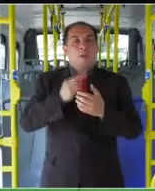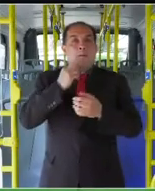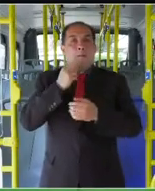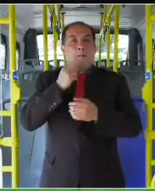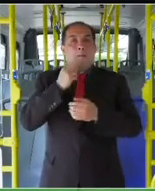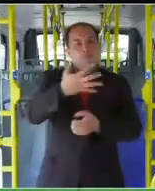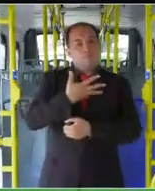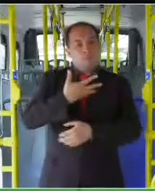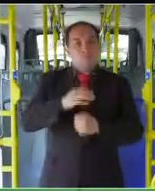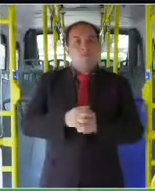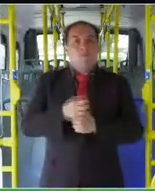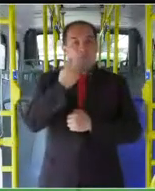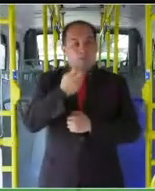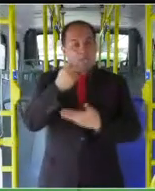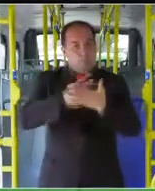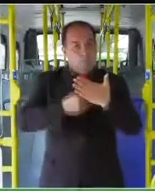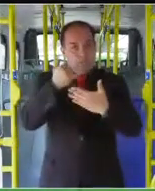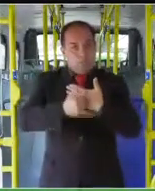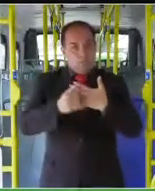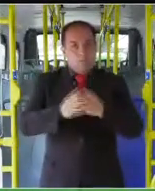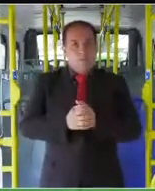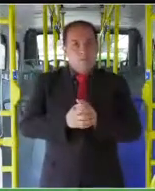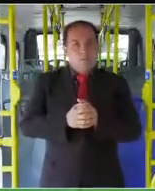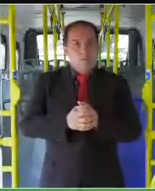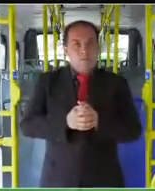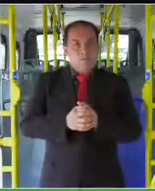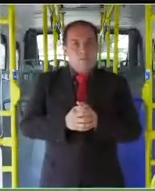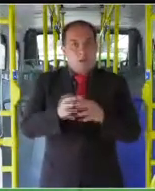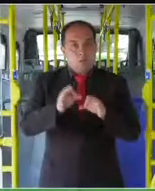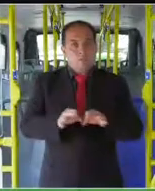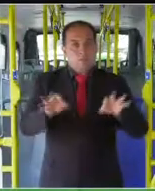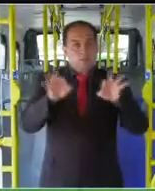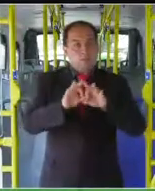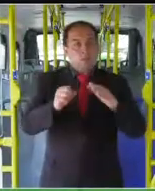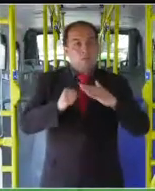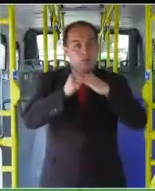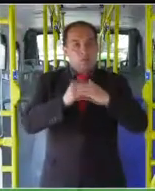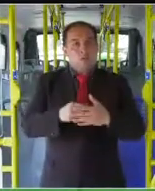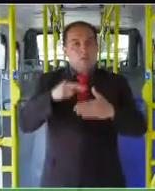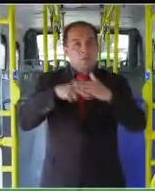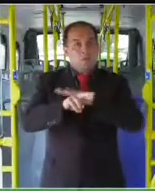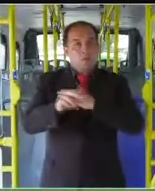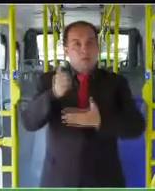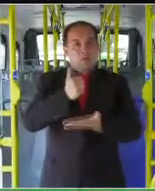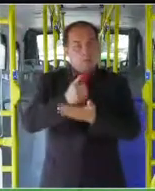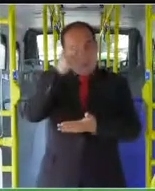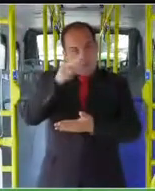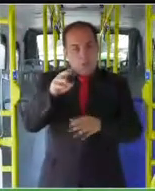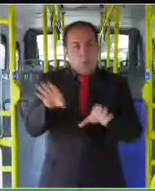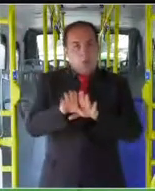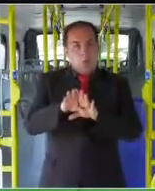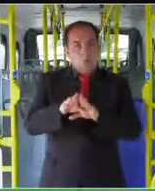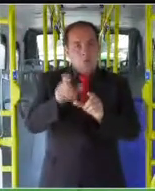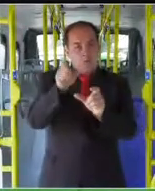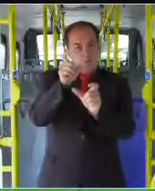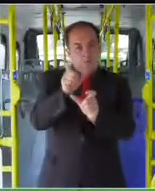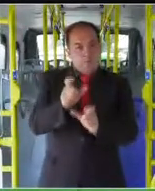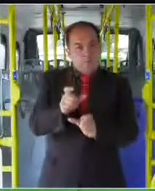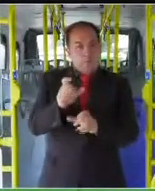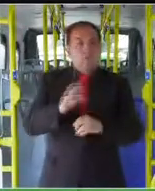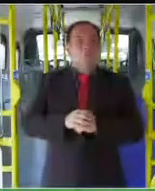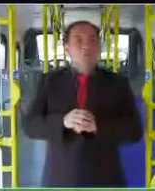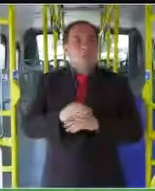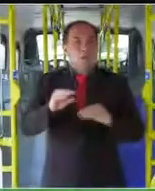metro, particularmente ese es un proyecto estratégico, el fortalecimiento del metro de la Ciudad de México como la columna vertebral de